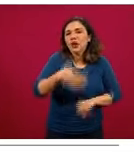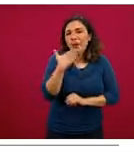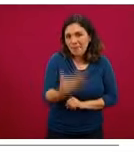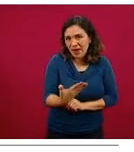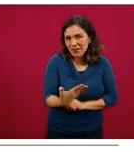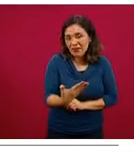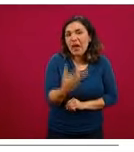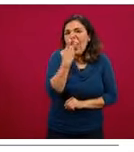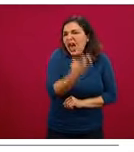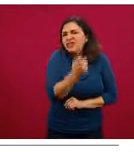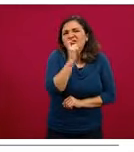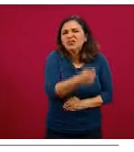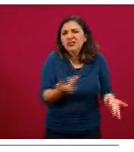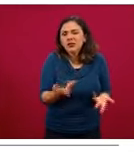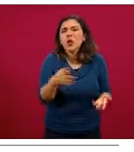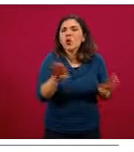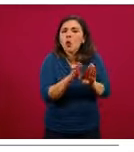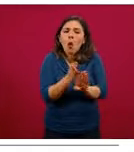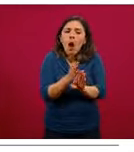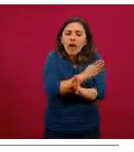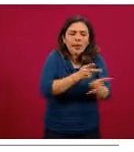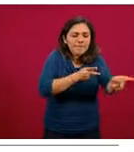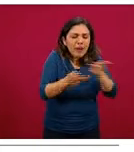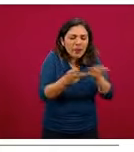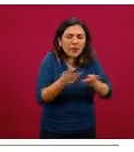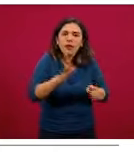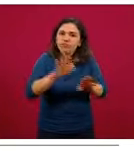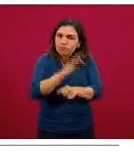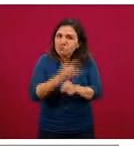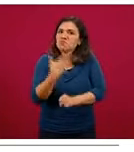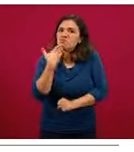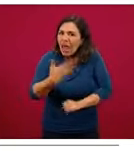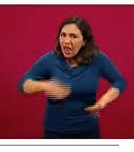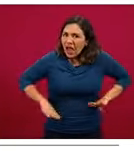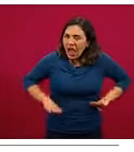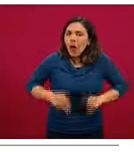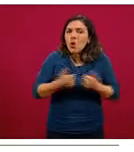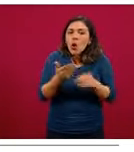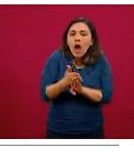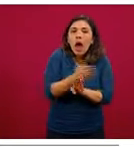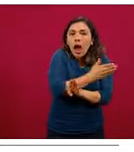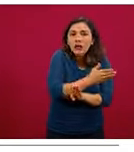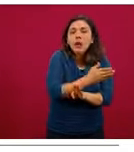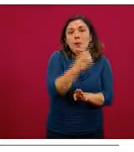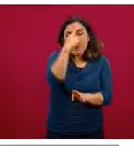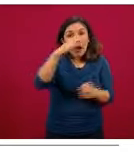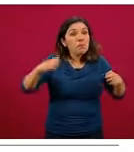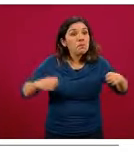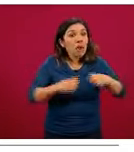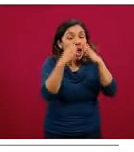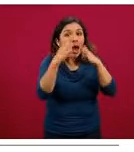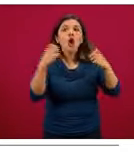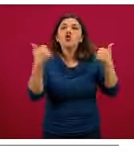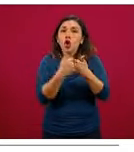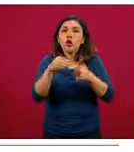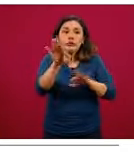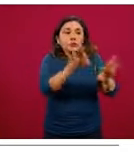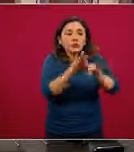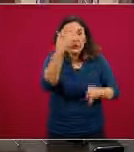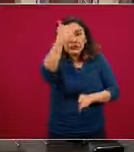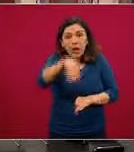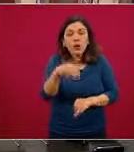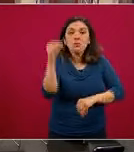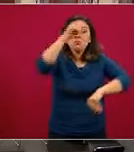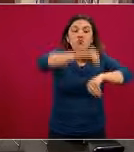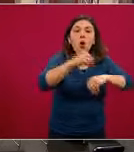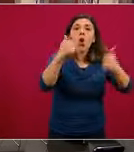¿Qué significa eso? Una planificación adecuada, anticipada, reactiva de personal, pero también de